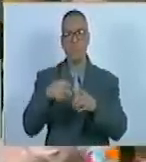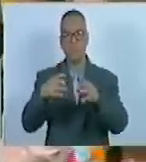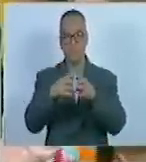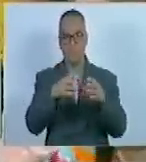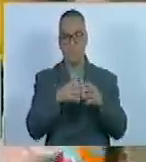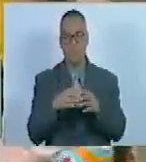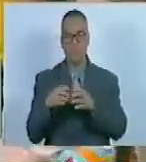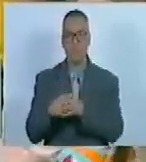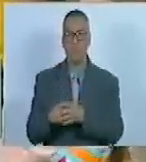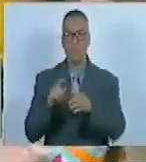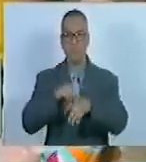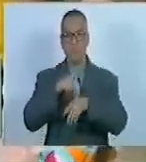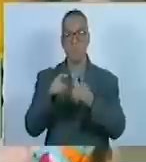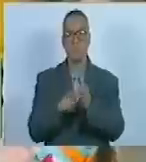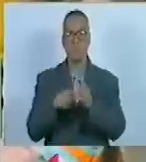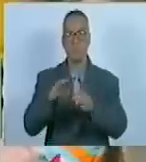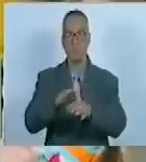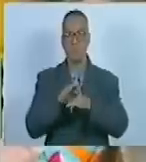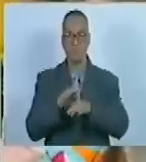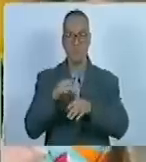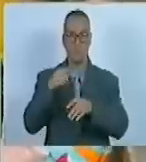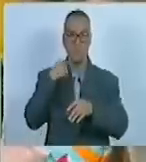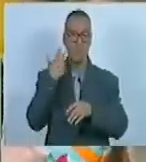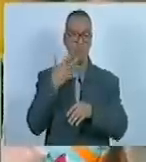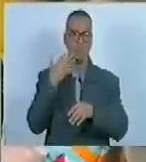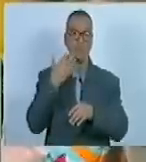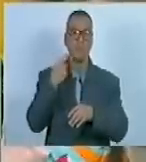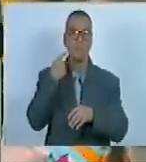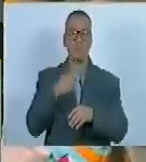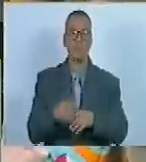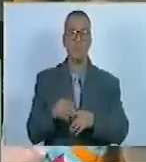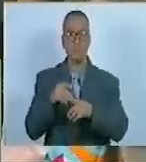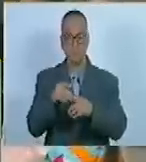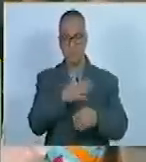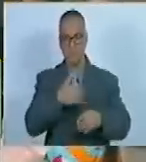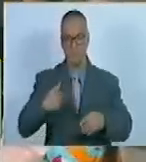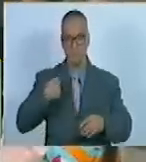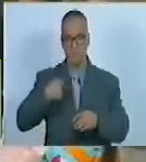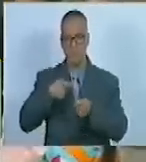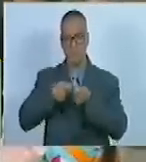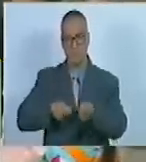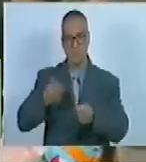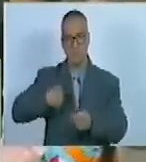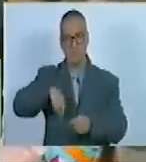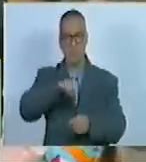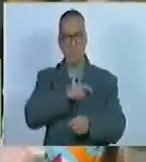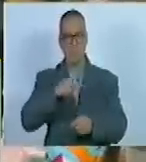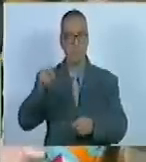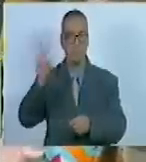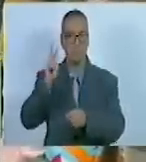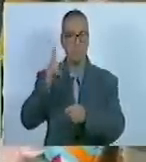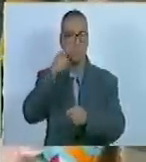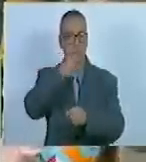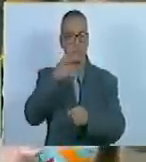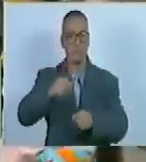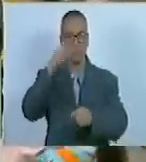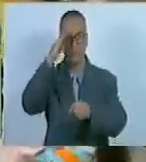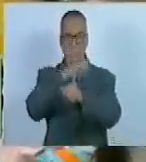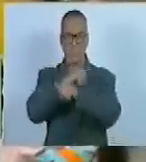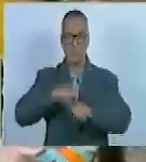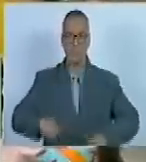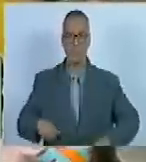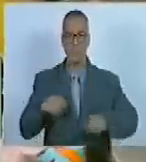grupos totalmente con intereses oscuros que quieran atacar a nuestro pueblo. La patria venezolana, la Fuerza Armada,